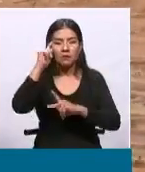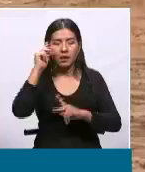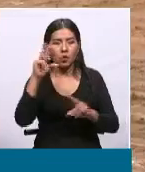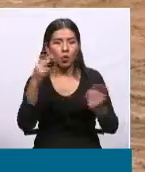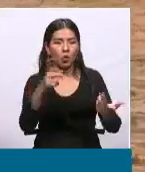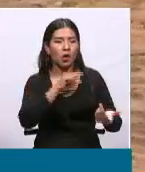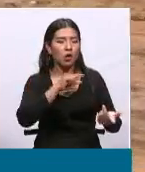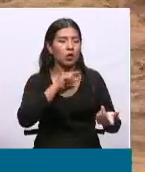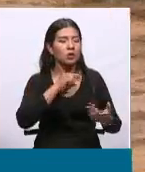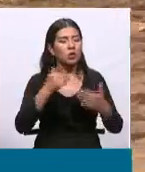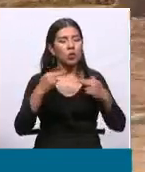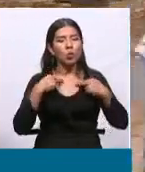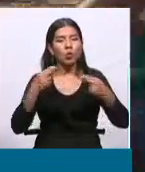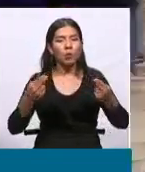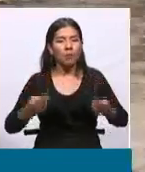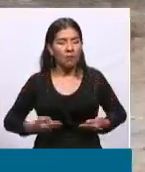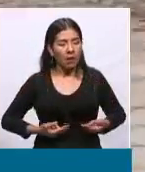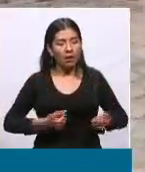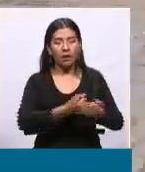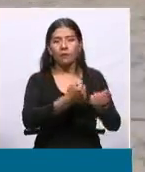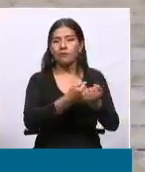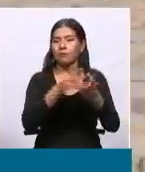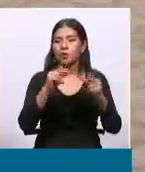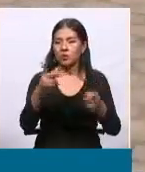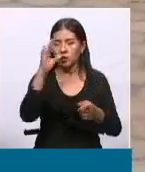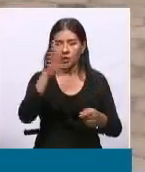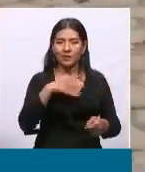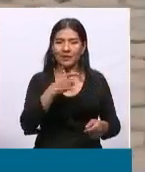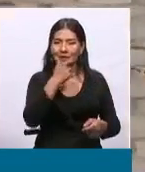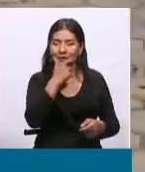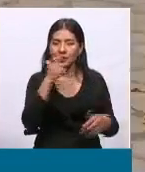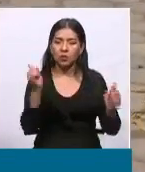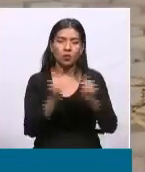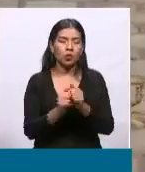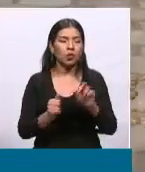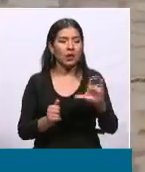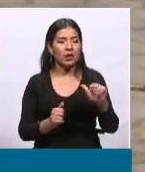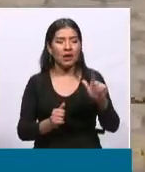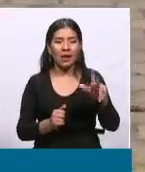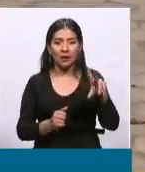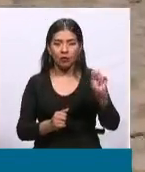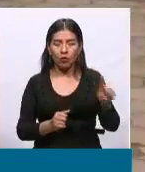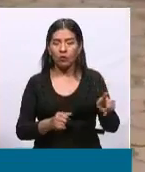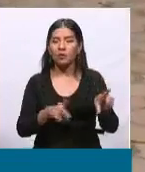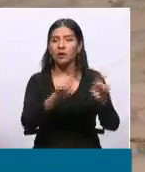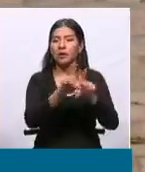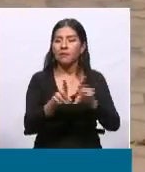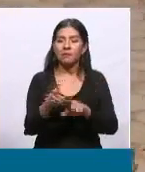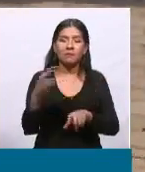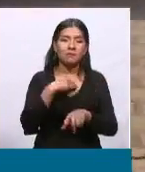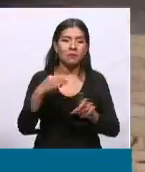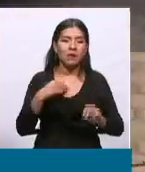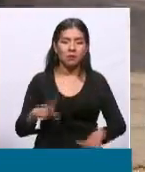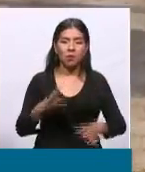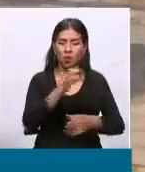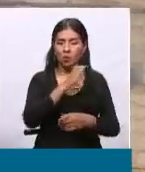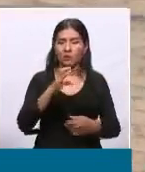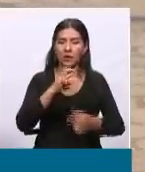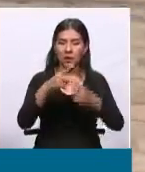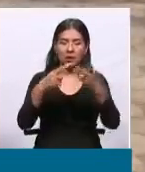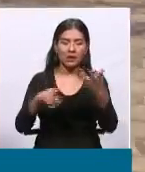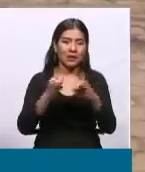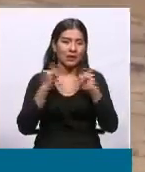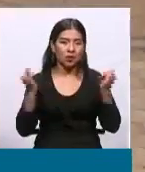de Luis Fernando Camacho, así como de Rómulo Calvo y los miembros del Comité